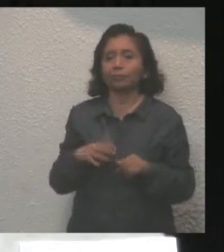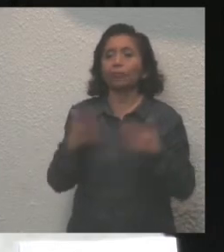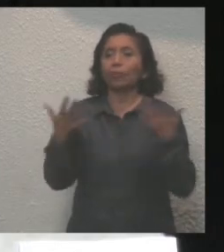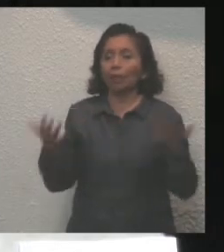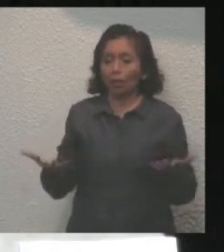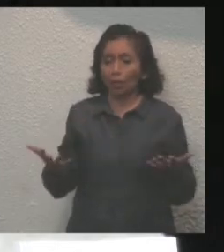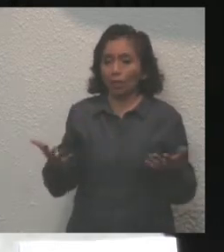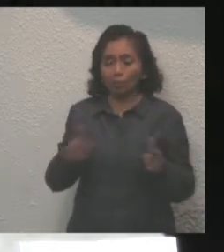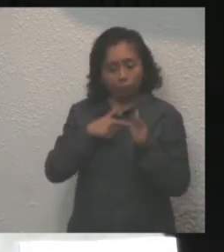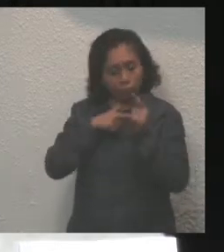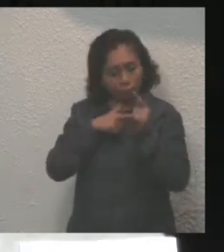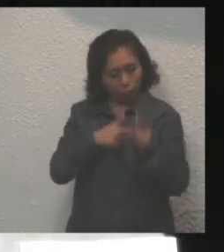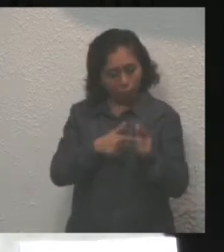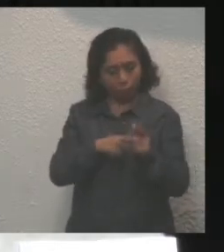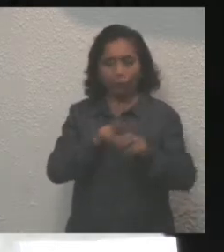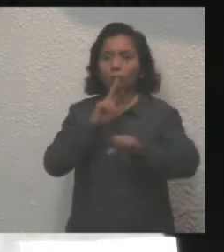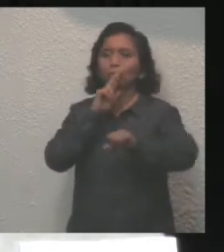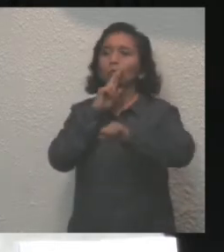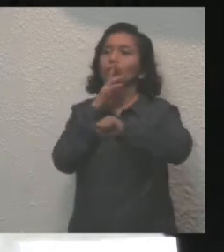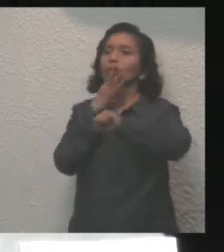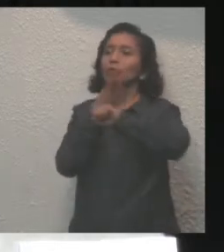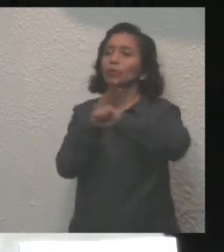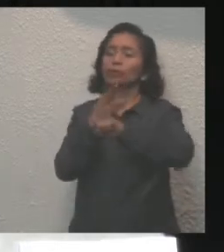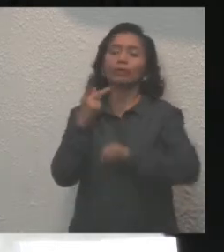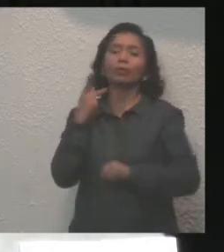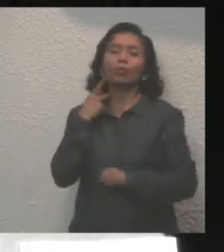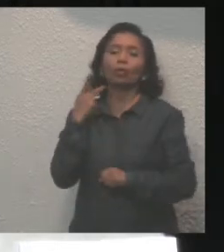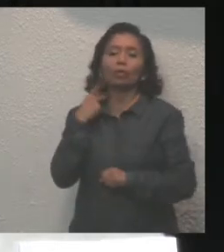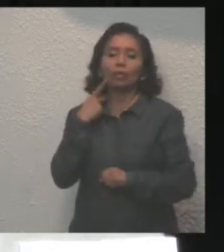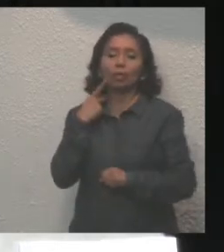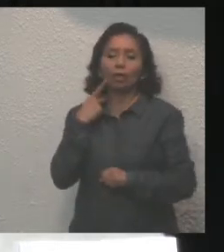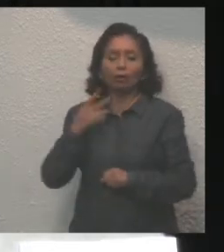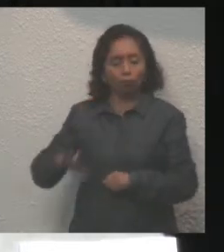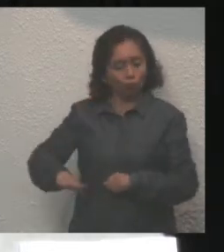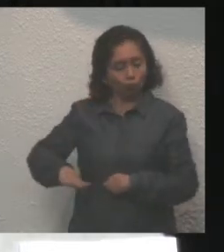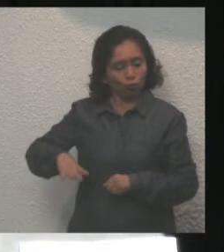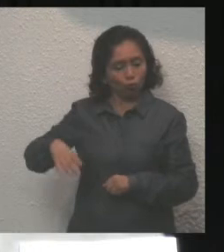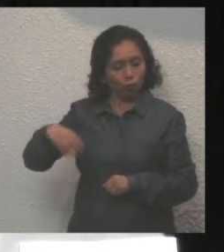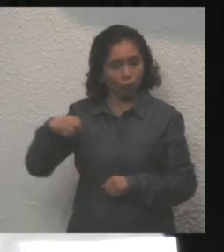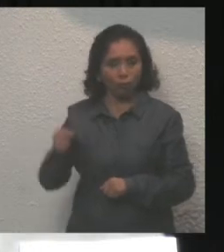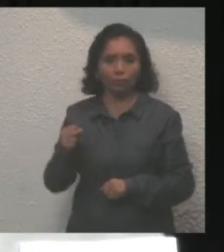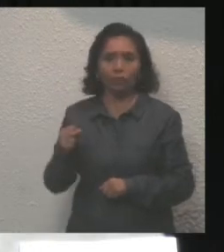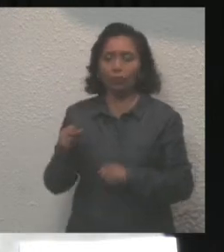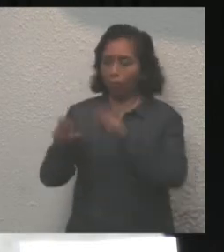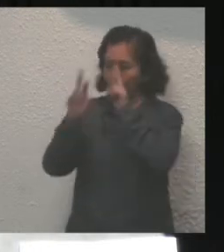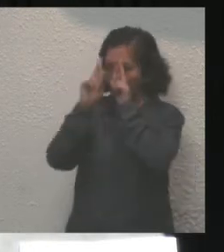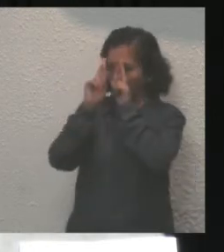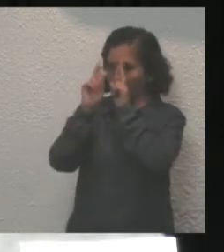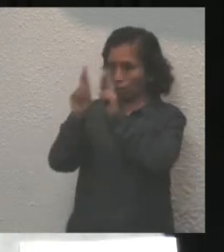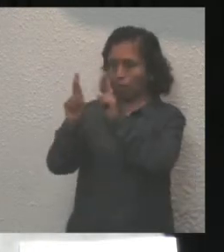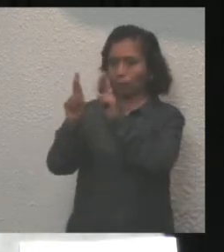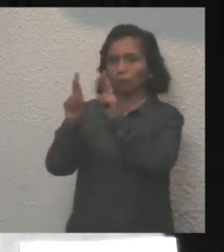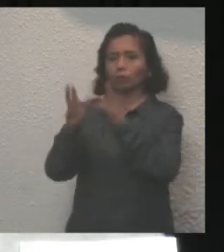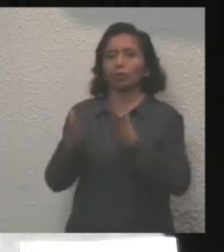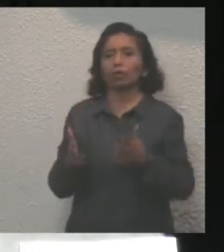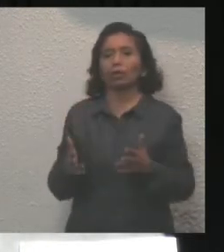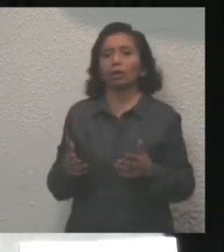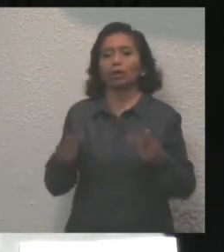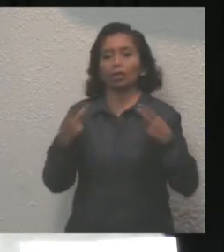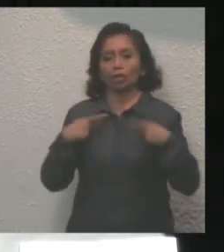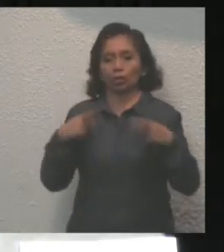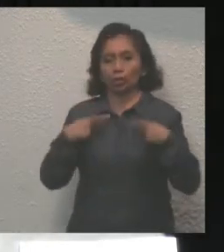que seguirá dando con responsabilidad política su mayor esfuerzo para honrar la encomienda que la